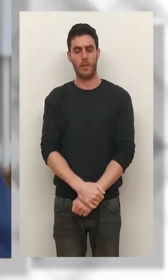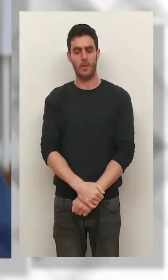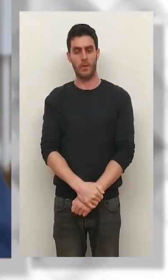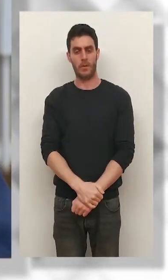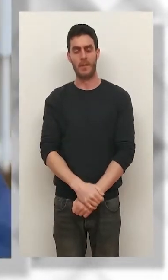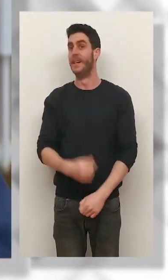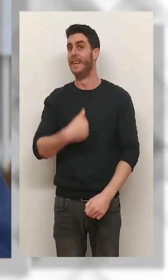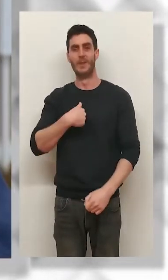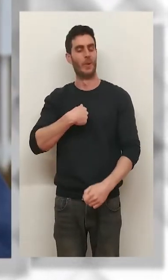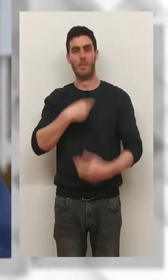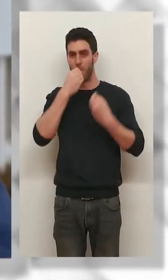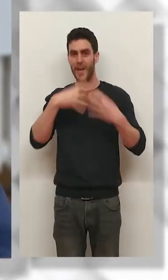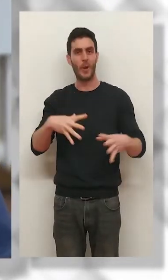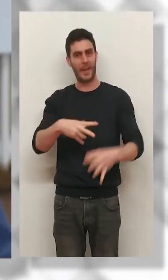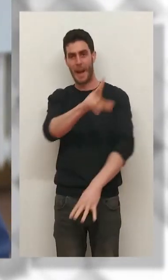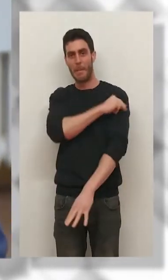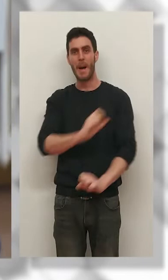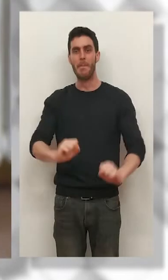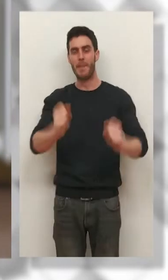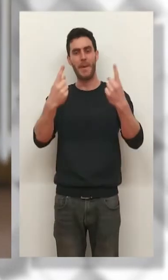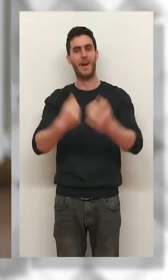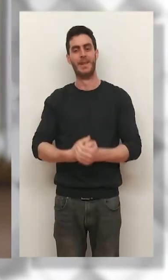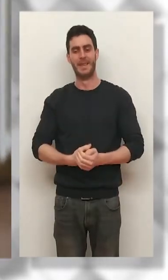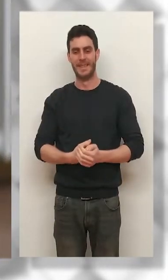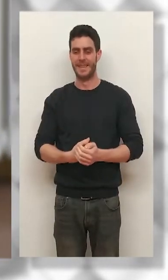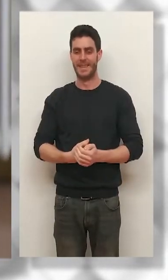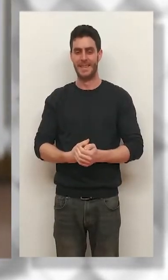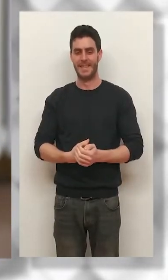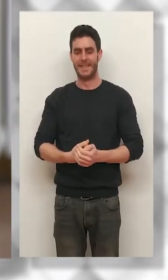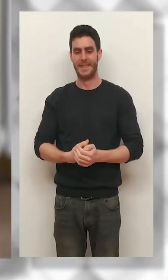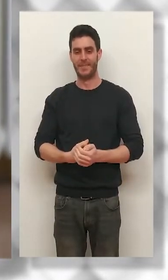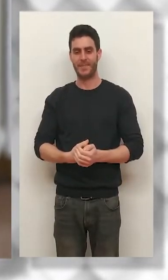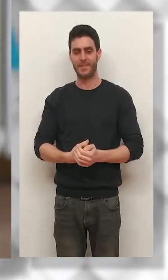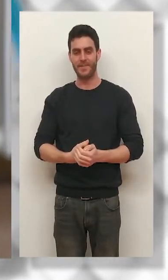hacer historia con el pinchazo. Pues ya